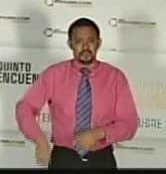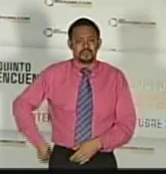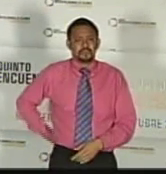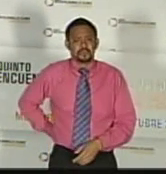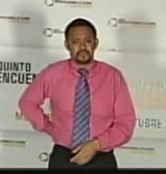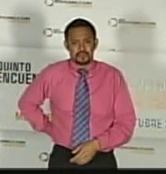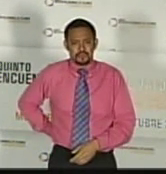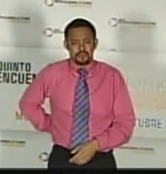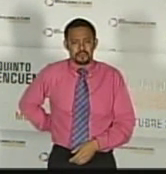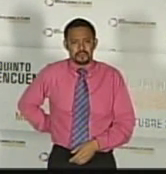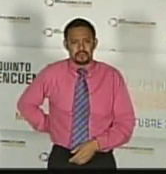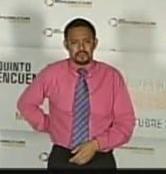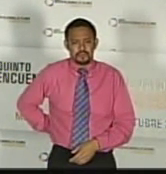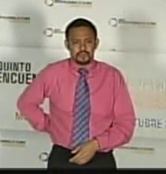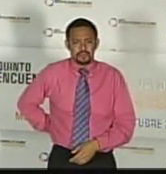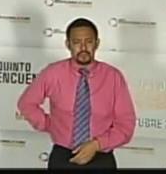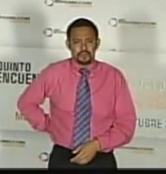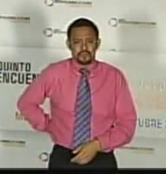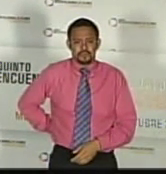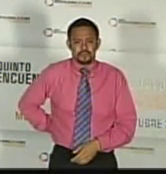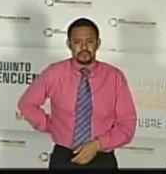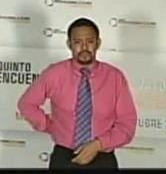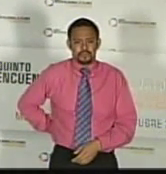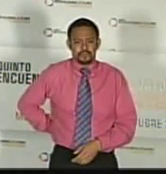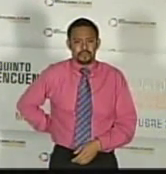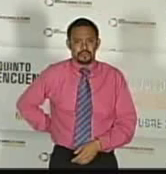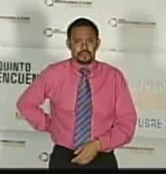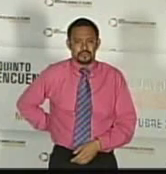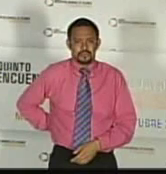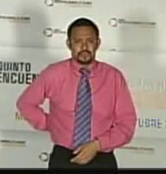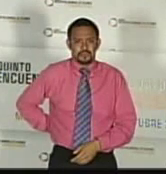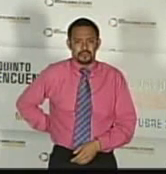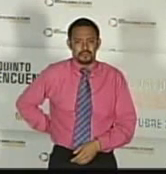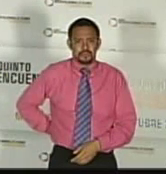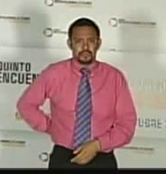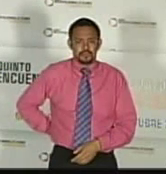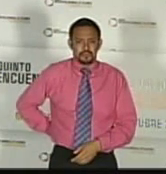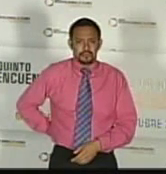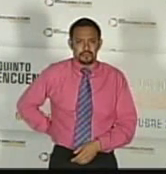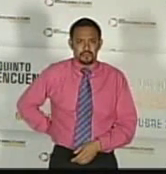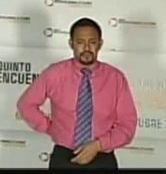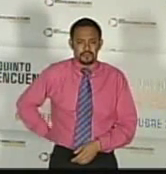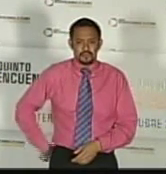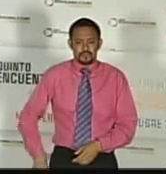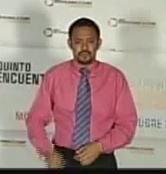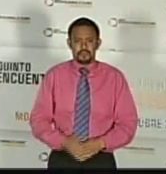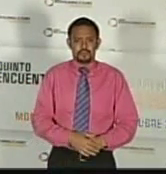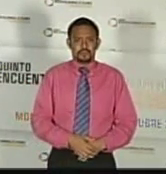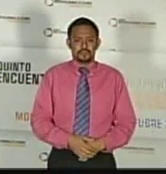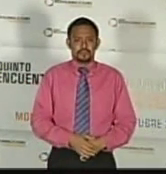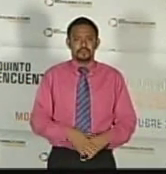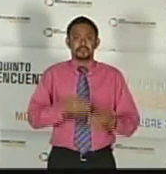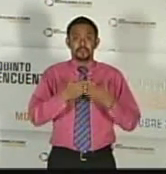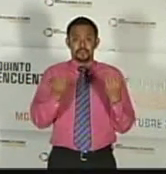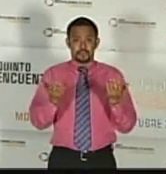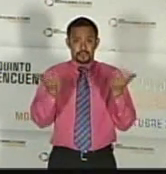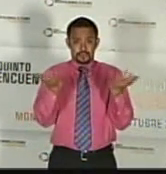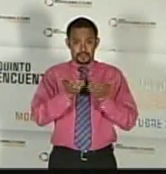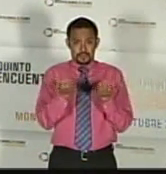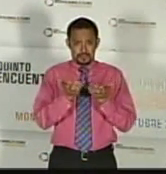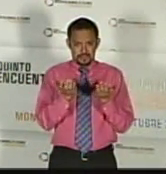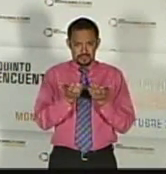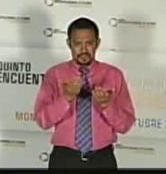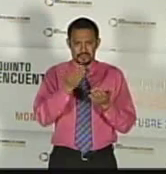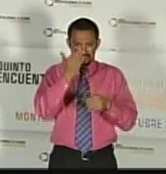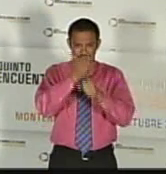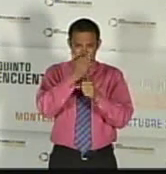él sintió que el tipo de ser humano que ustedes y yo nos estamos haciendo y en